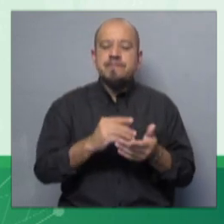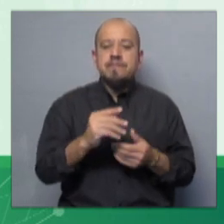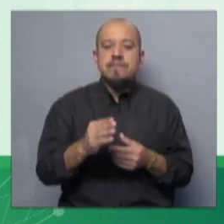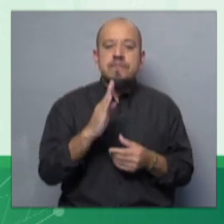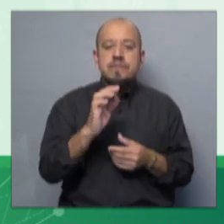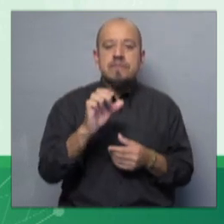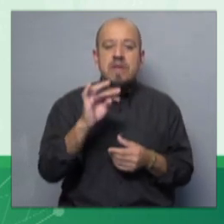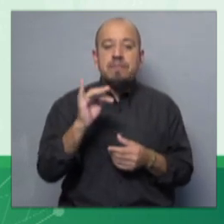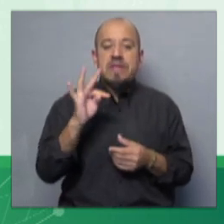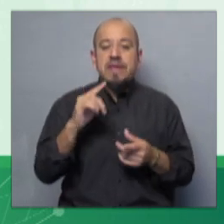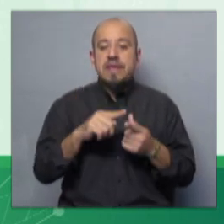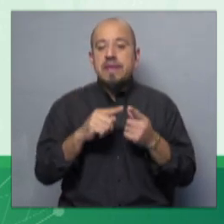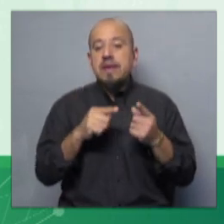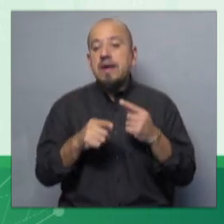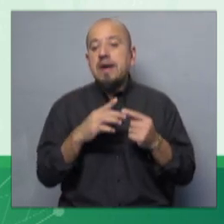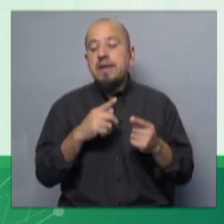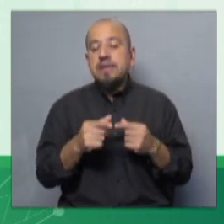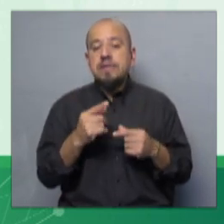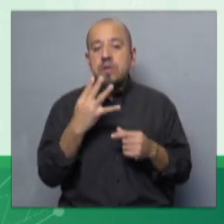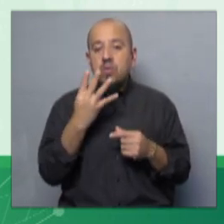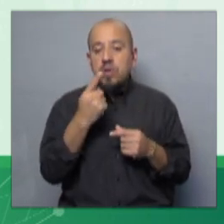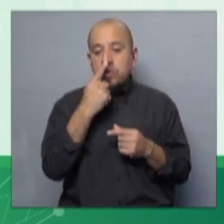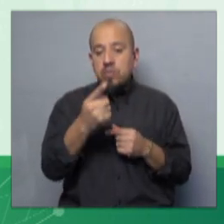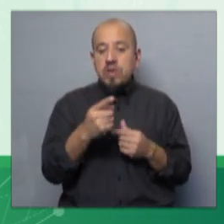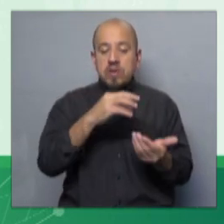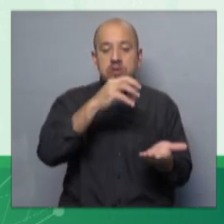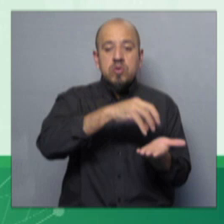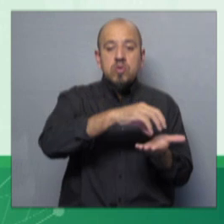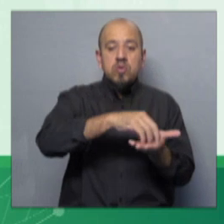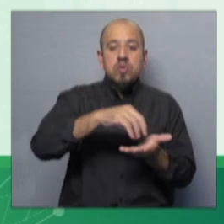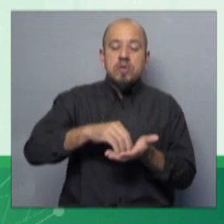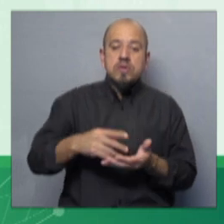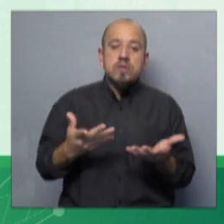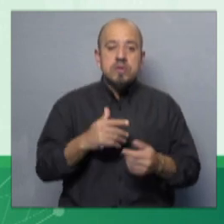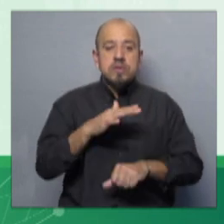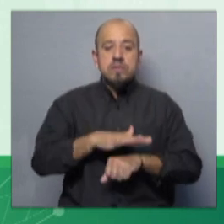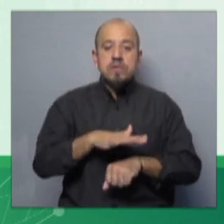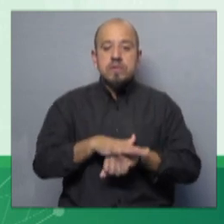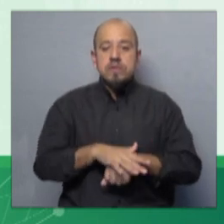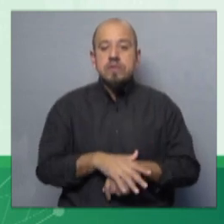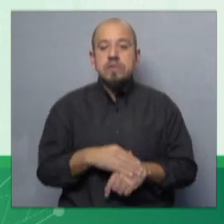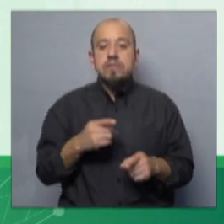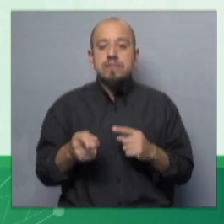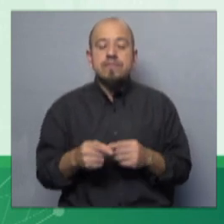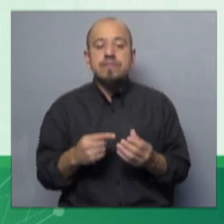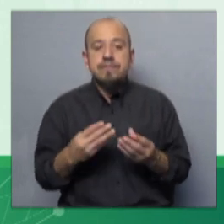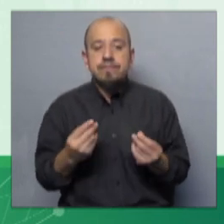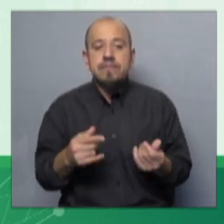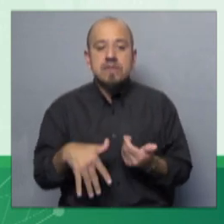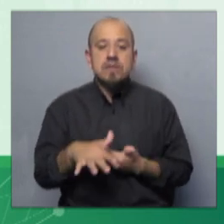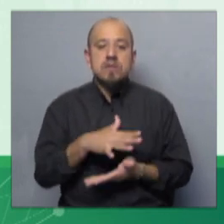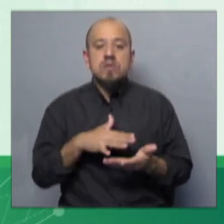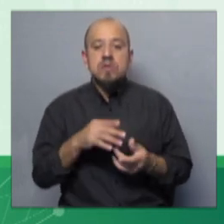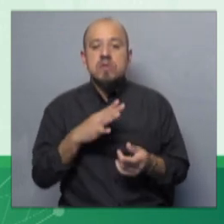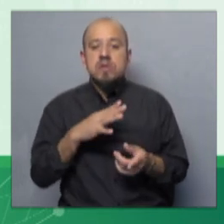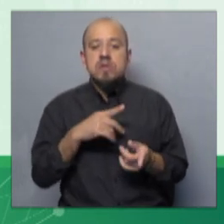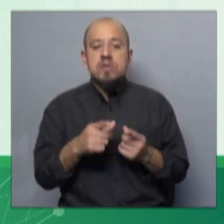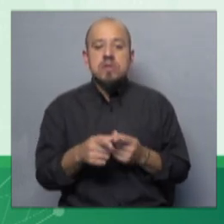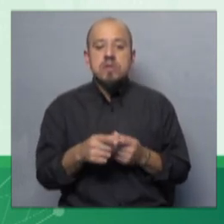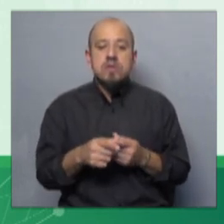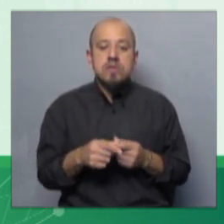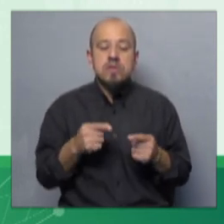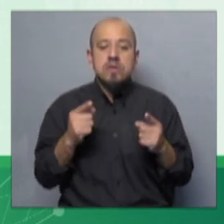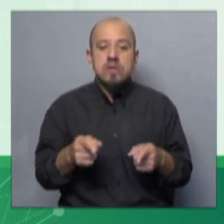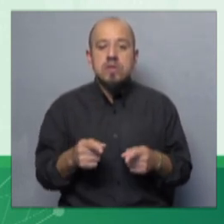parlamentarios que se requieren 4.000 plazas en este momento para alivianar la situación de hacinamiento que existen y que además